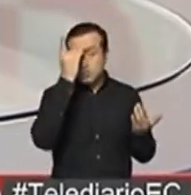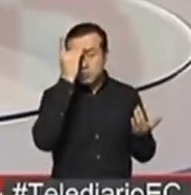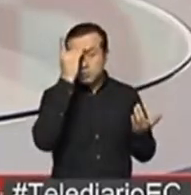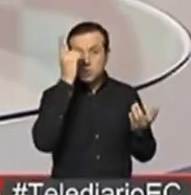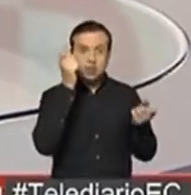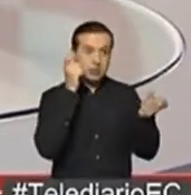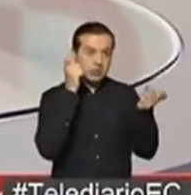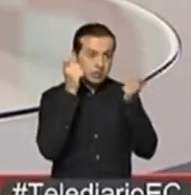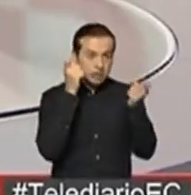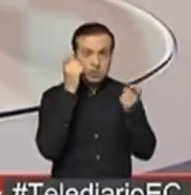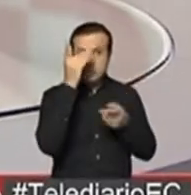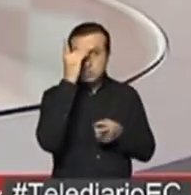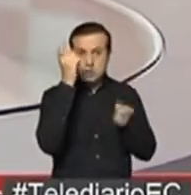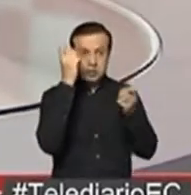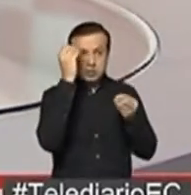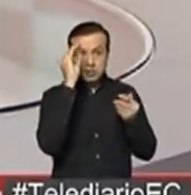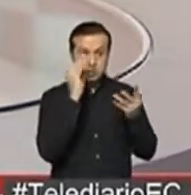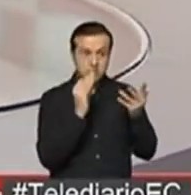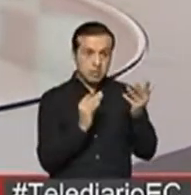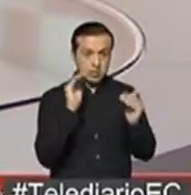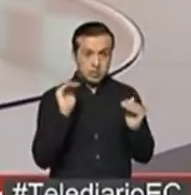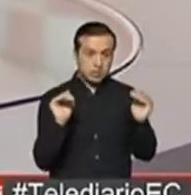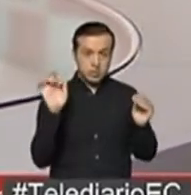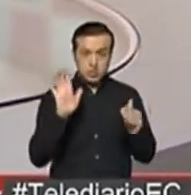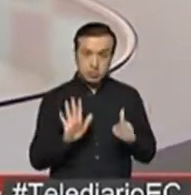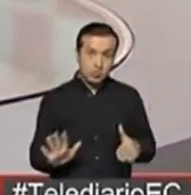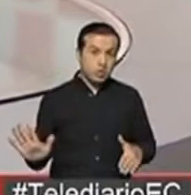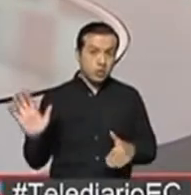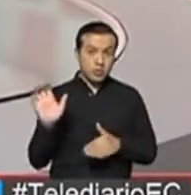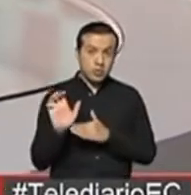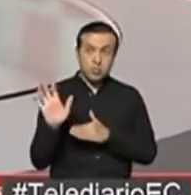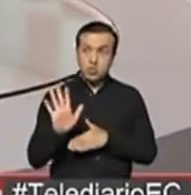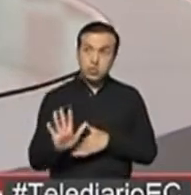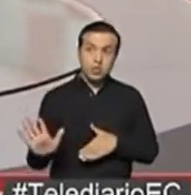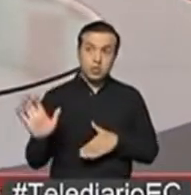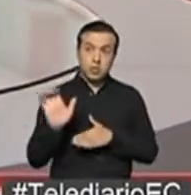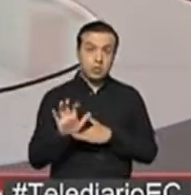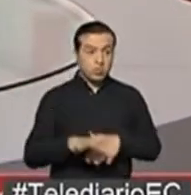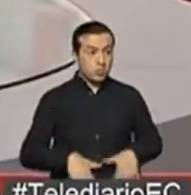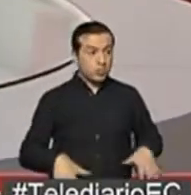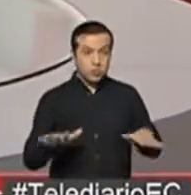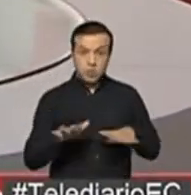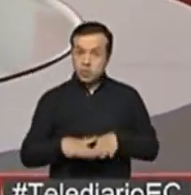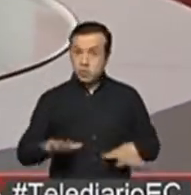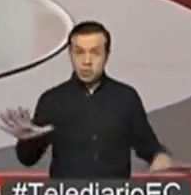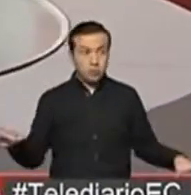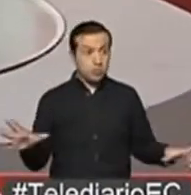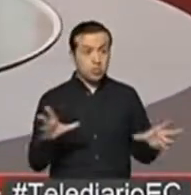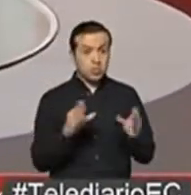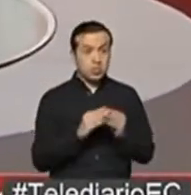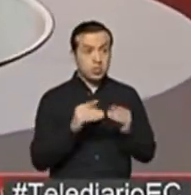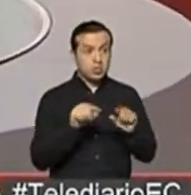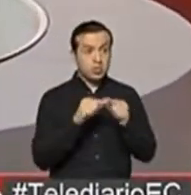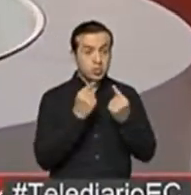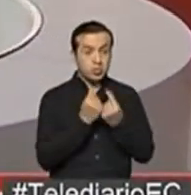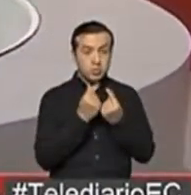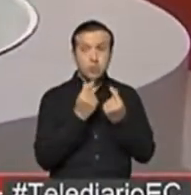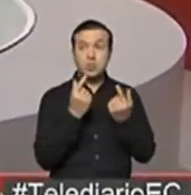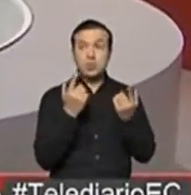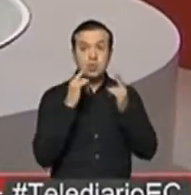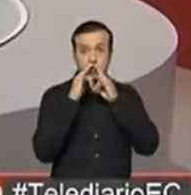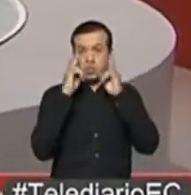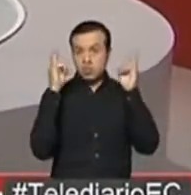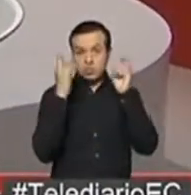para racionalizar el presupuesto todos los ecuatorianos desde otras de todos los medios de todos los estratos sociales sea